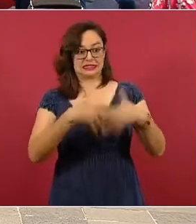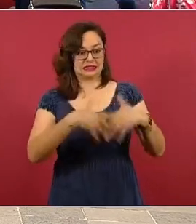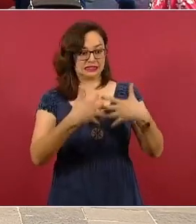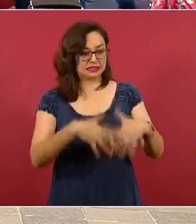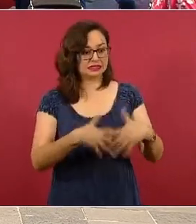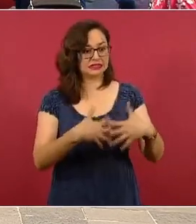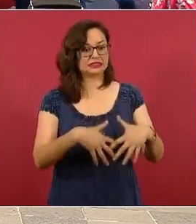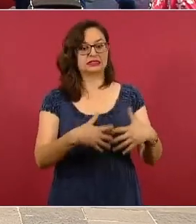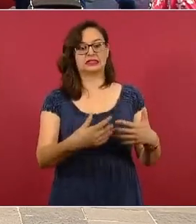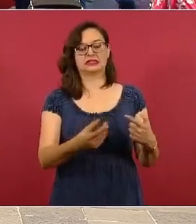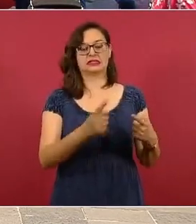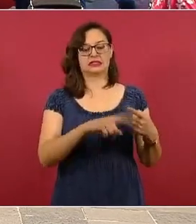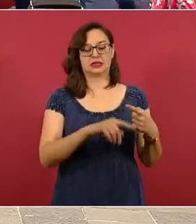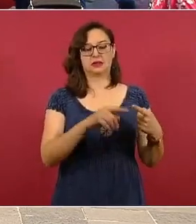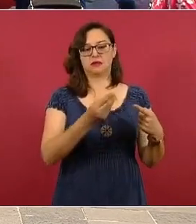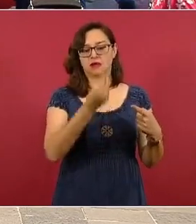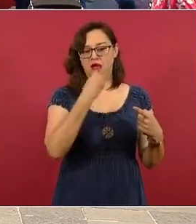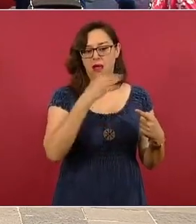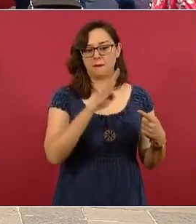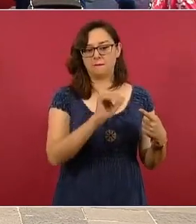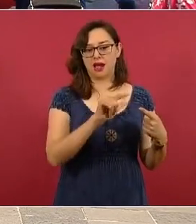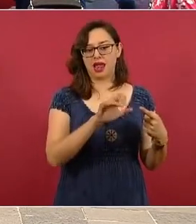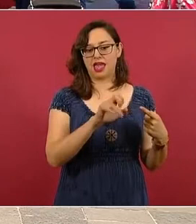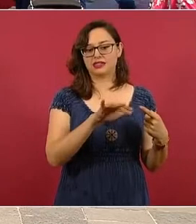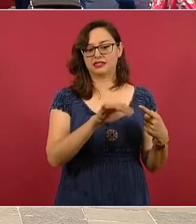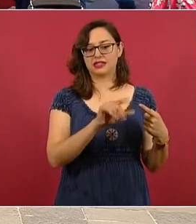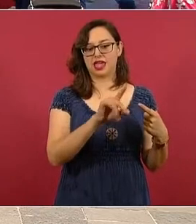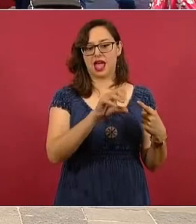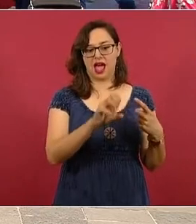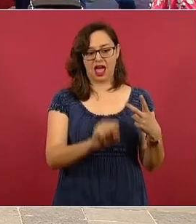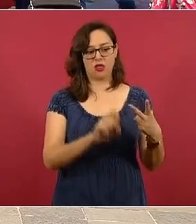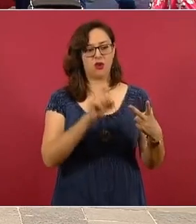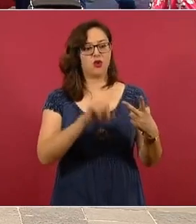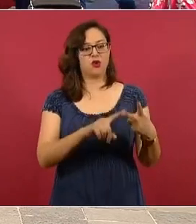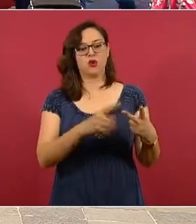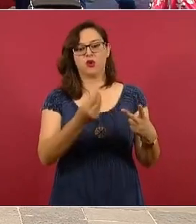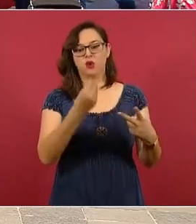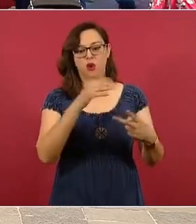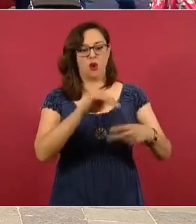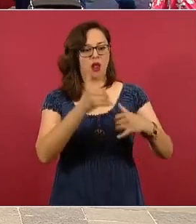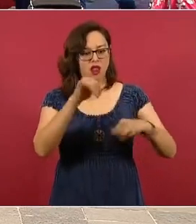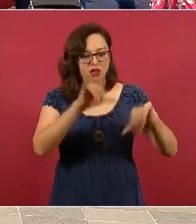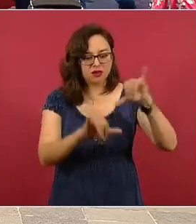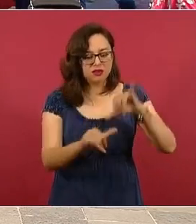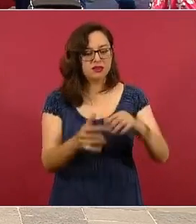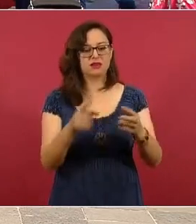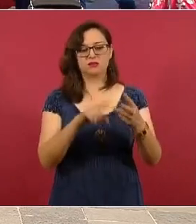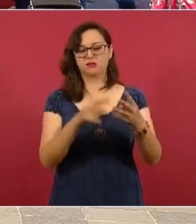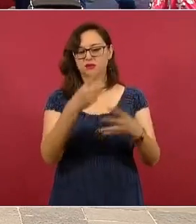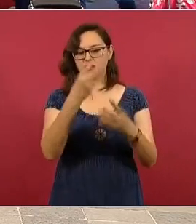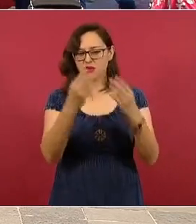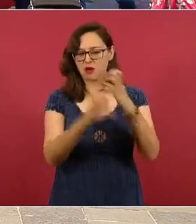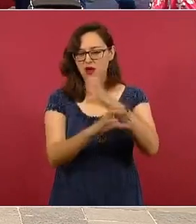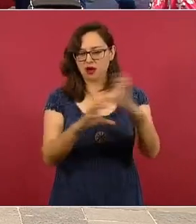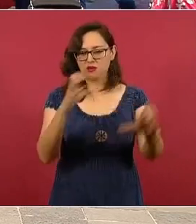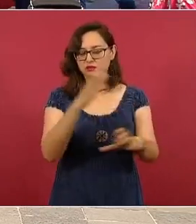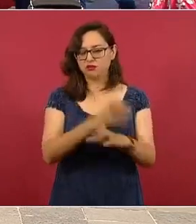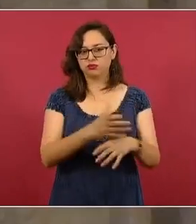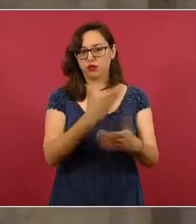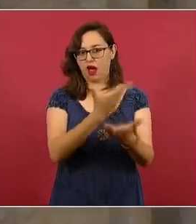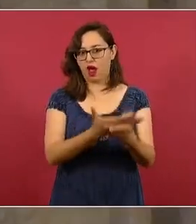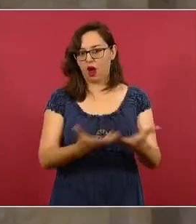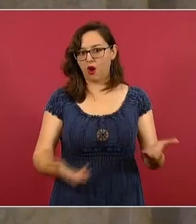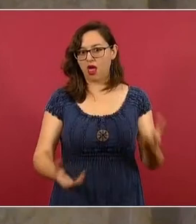llamados balanceados, pues cambiaron también la genética en los animales, ya